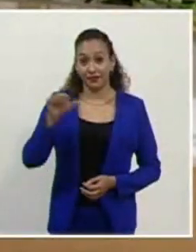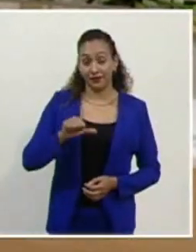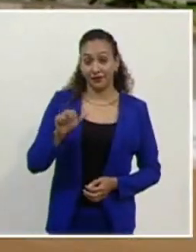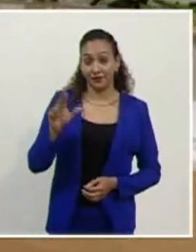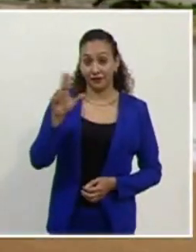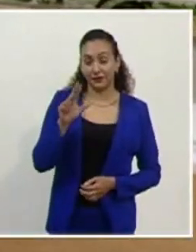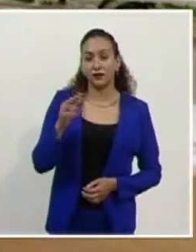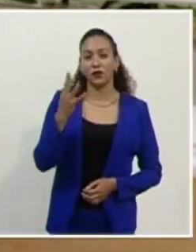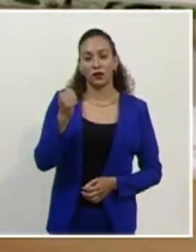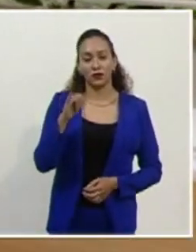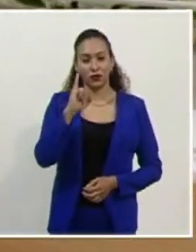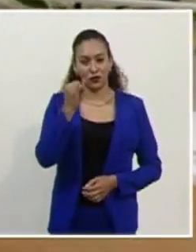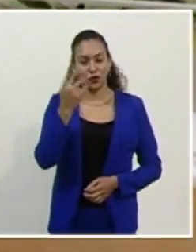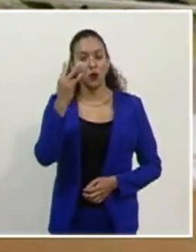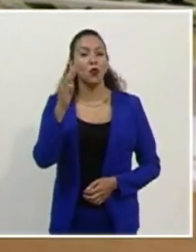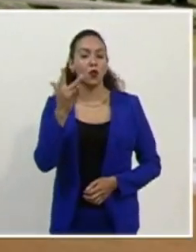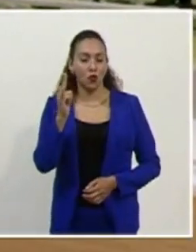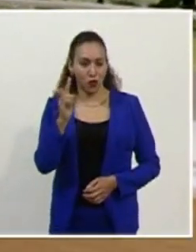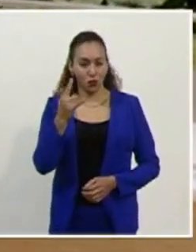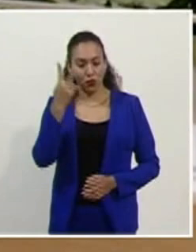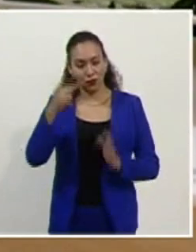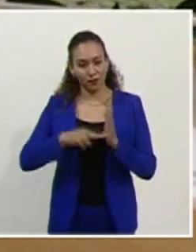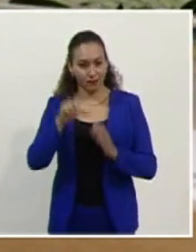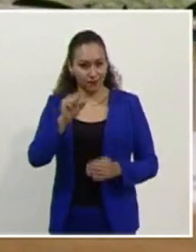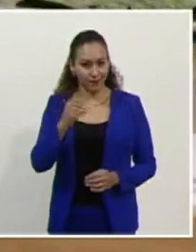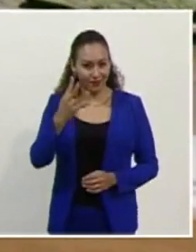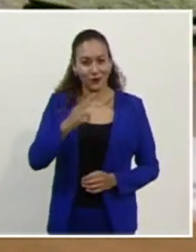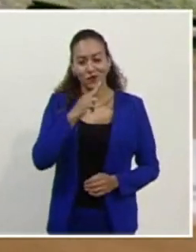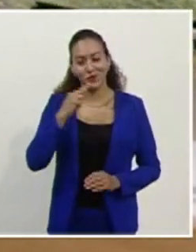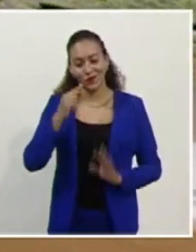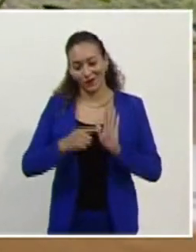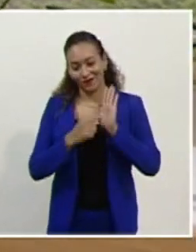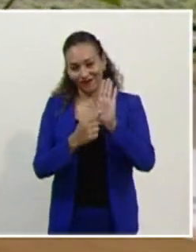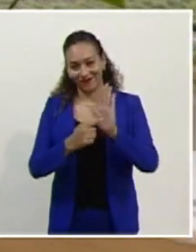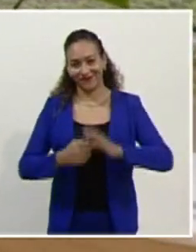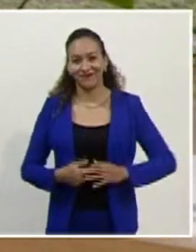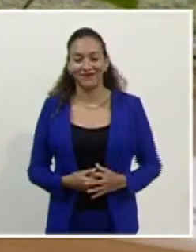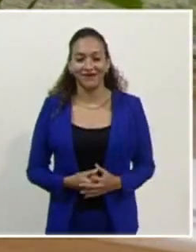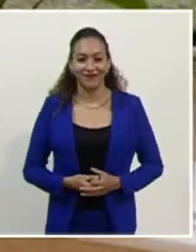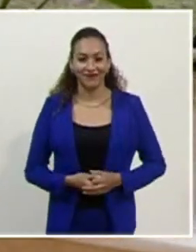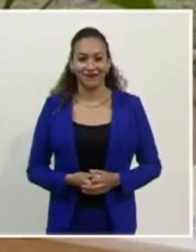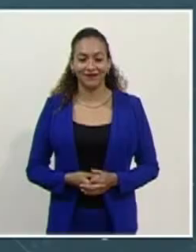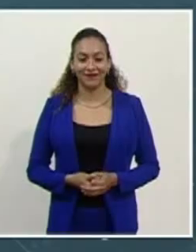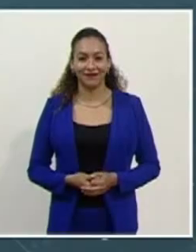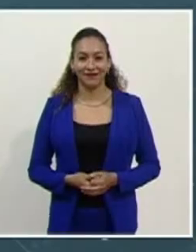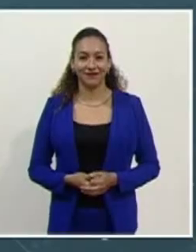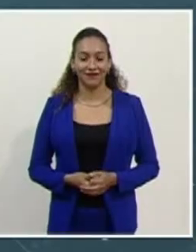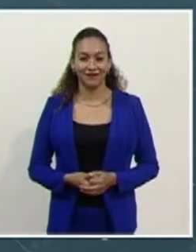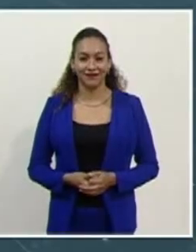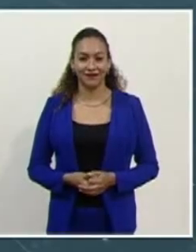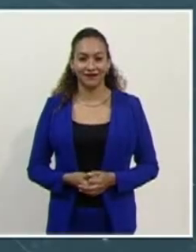Hoy es martes 9 de julio de 2024 y estas son las noticias.